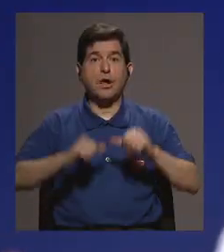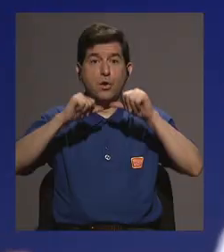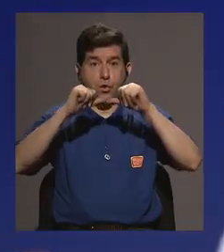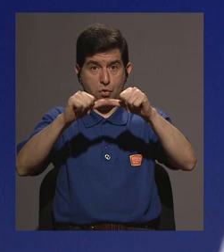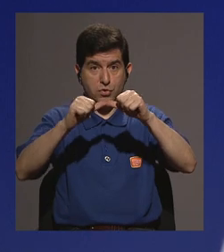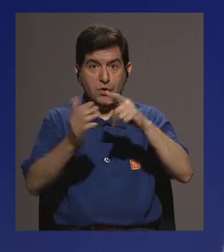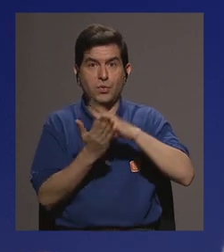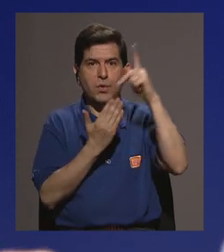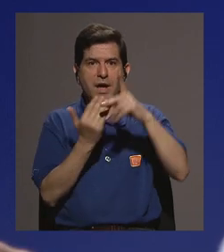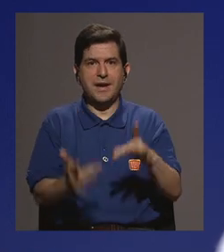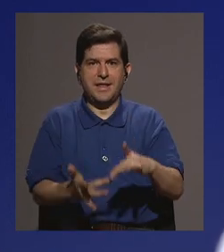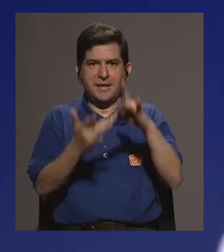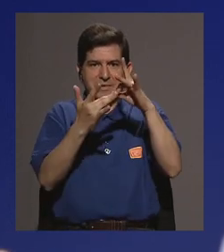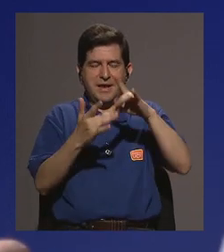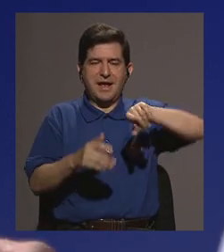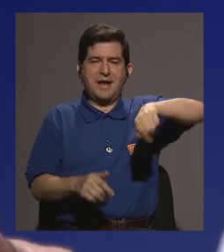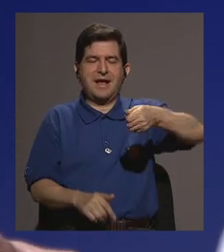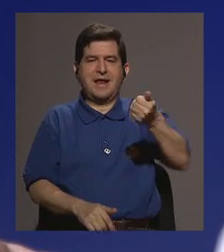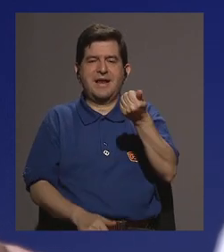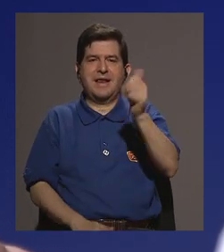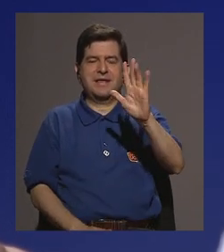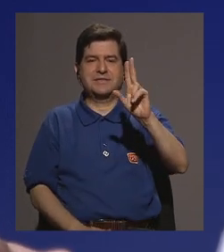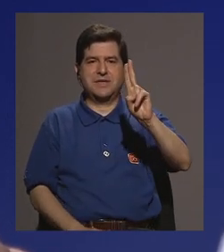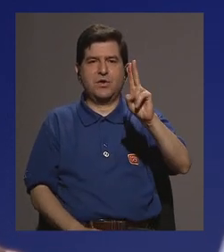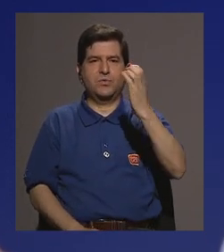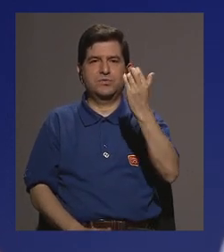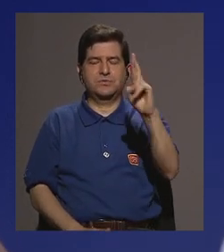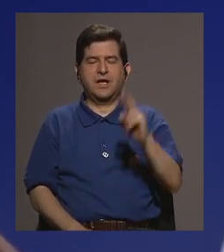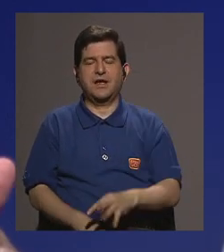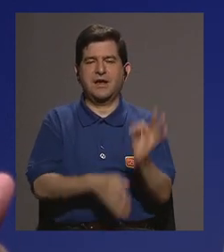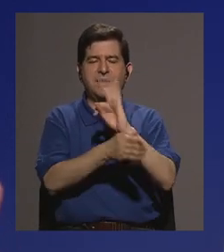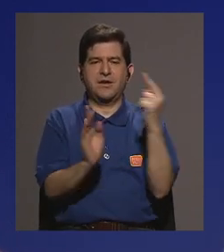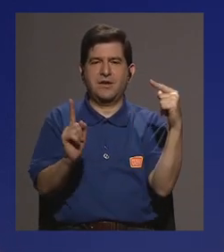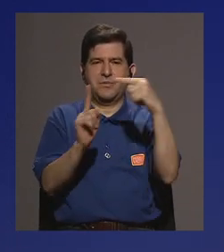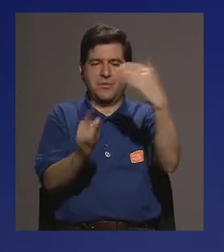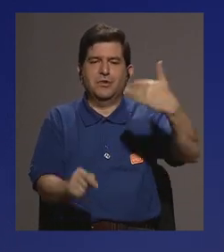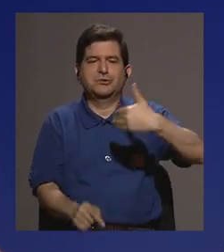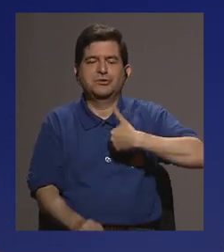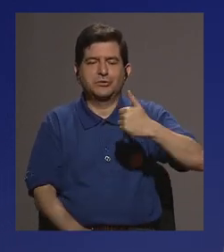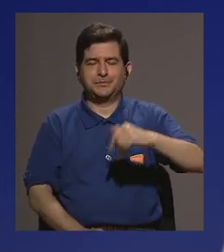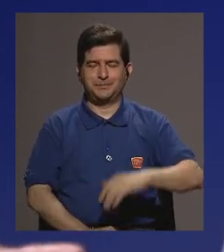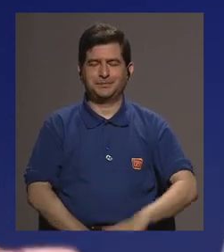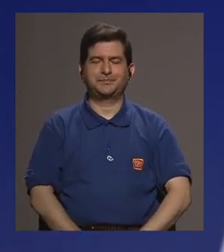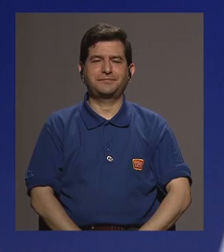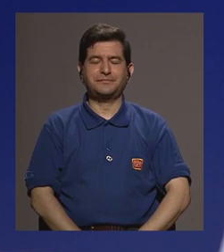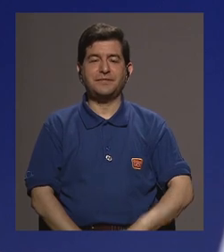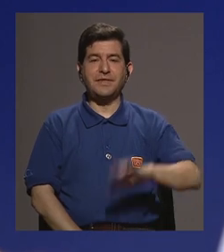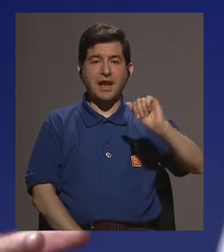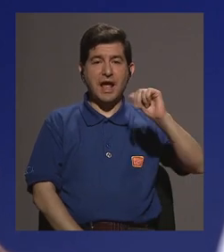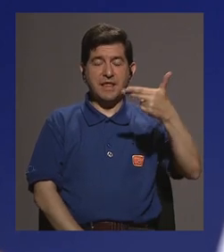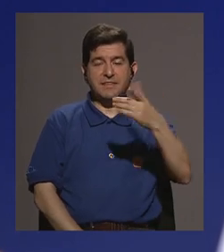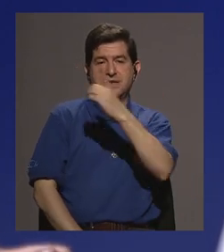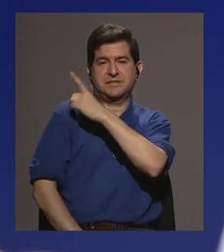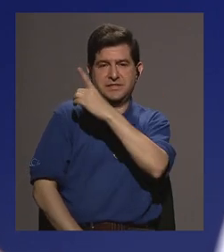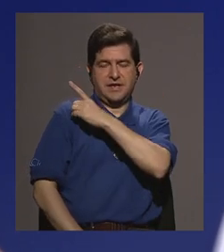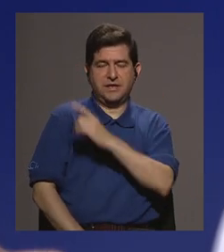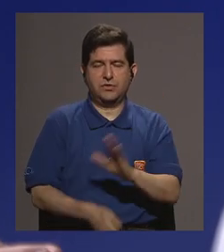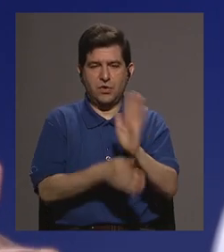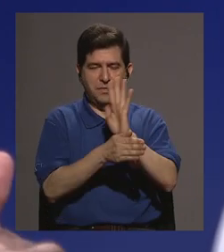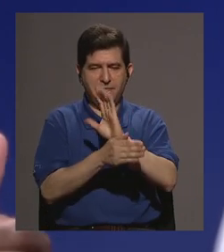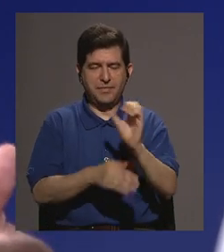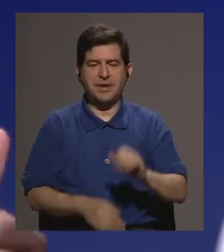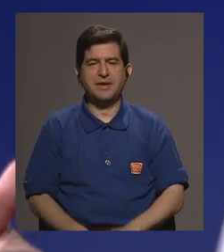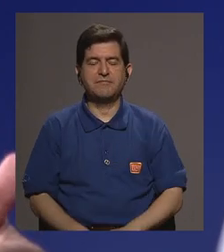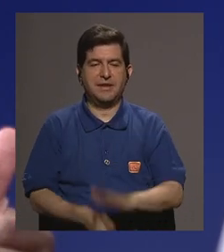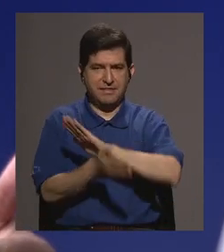regresamos al canal 15 en donde hacemos televisión con sentido andrés sabe director